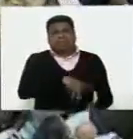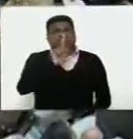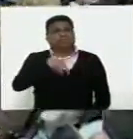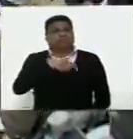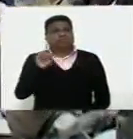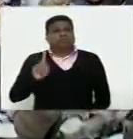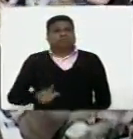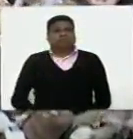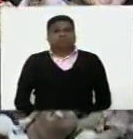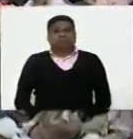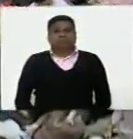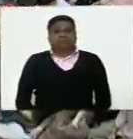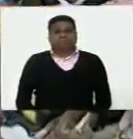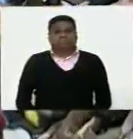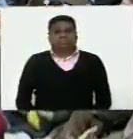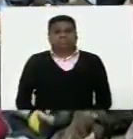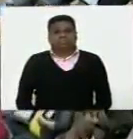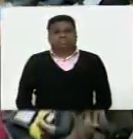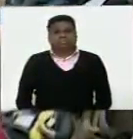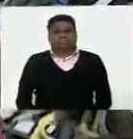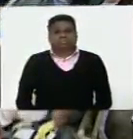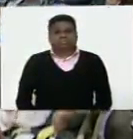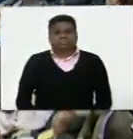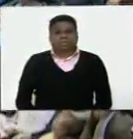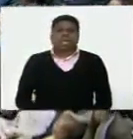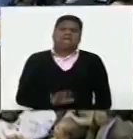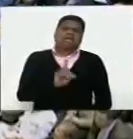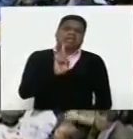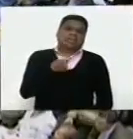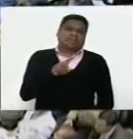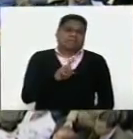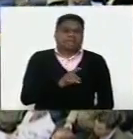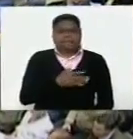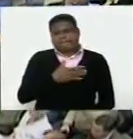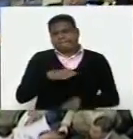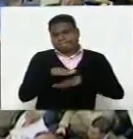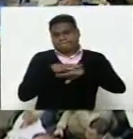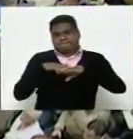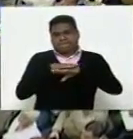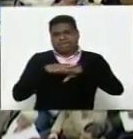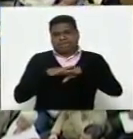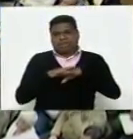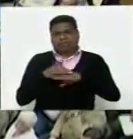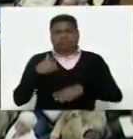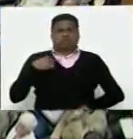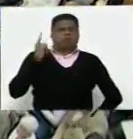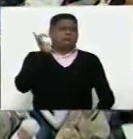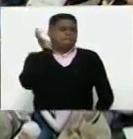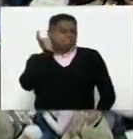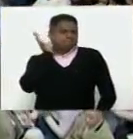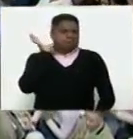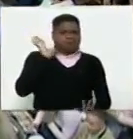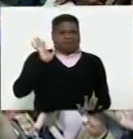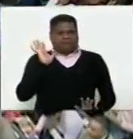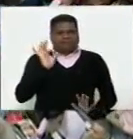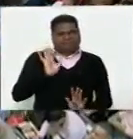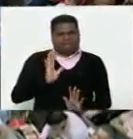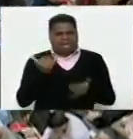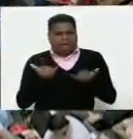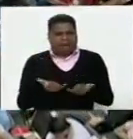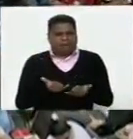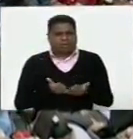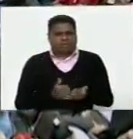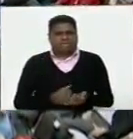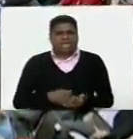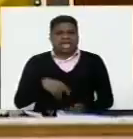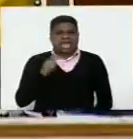Aprobado. Y además, sin querer ser sexista y con perdón de excusa de los hombres aquí presentes, yo voy a pasarle el